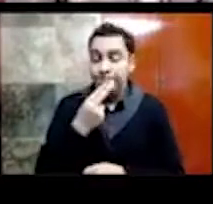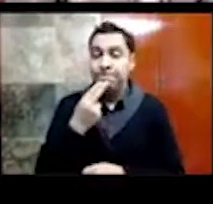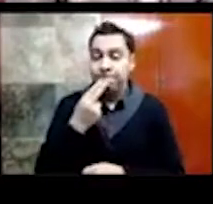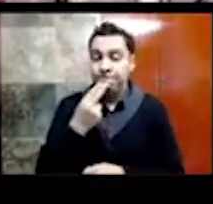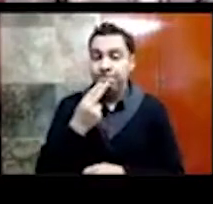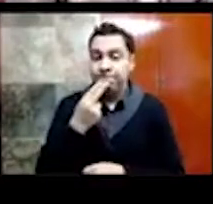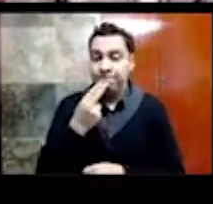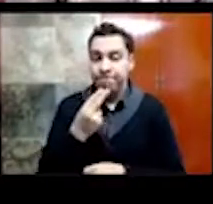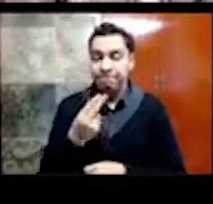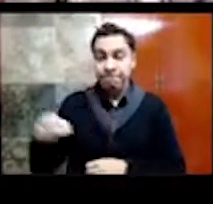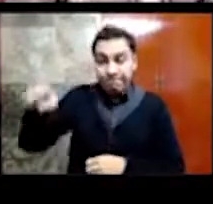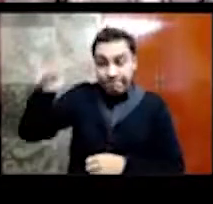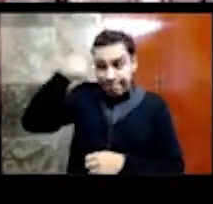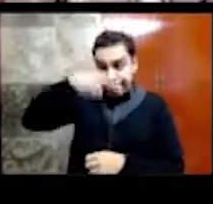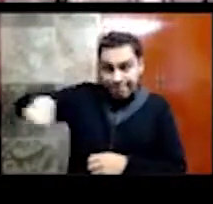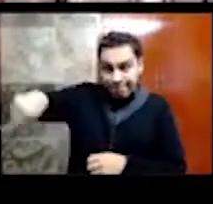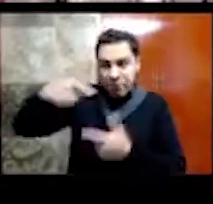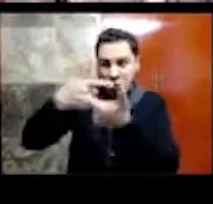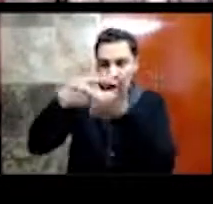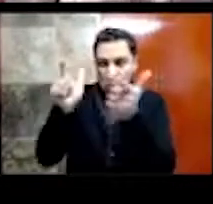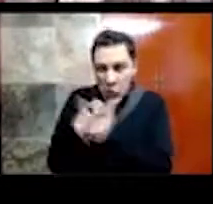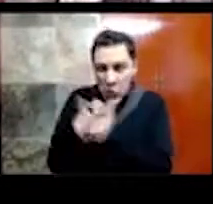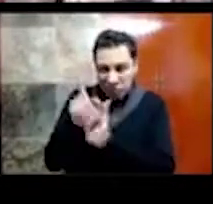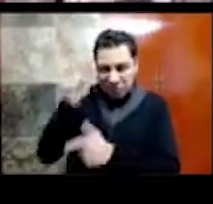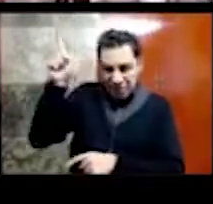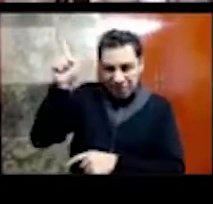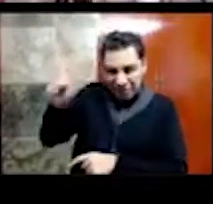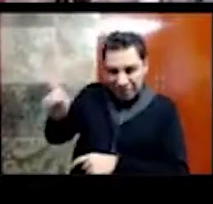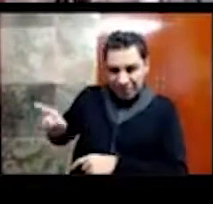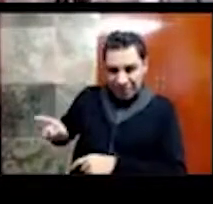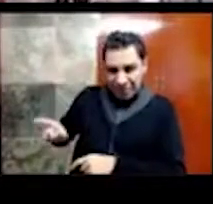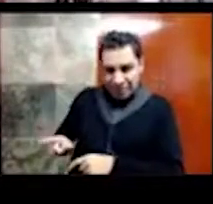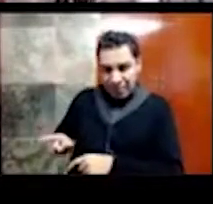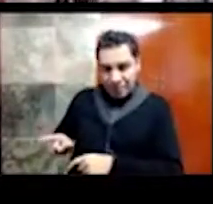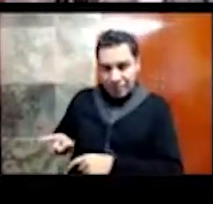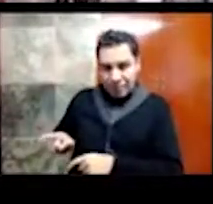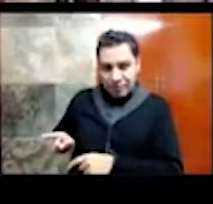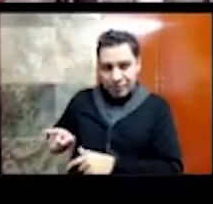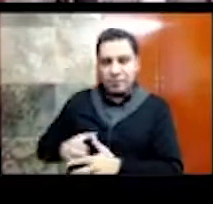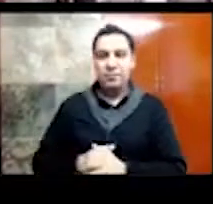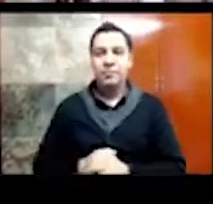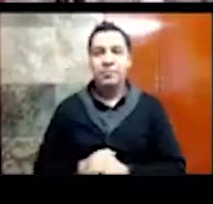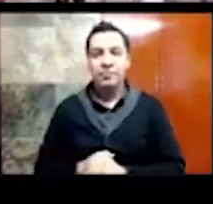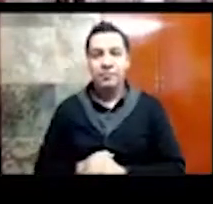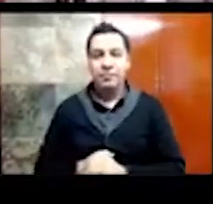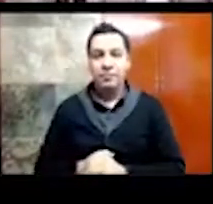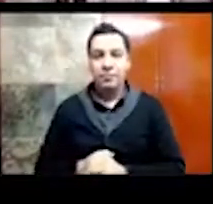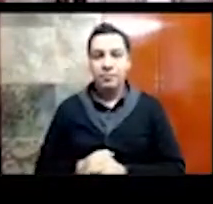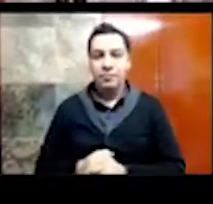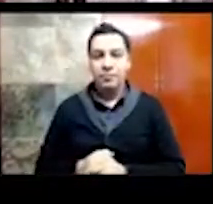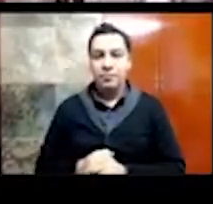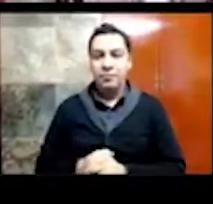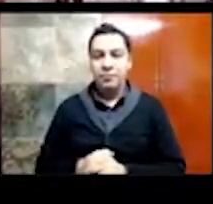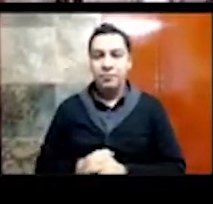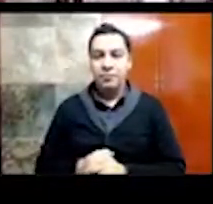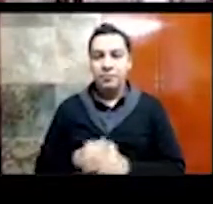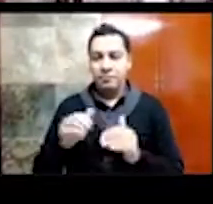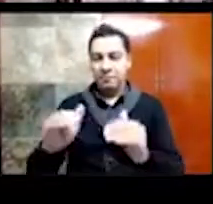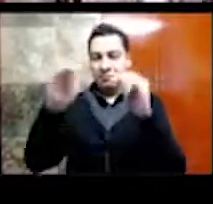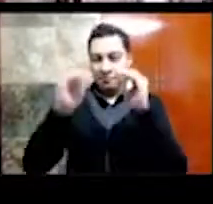estos personajes reciben, pues, ni más ni menos que a este grupo encabezado por sus teomama y por sus